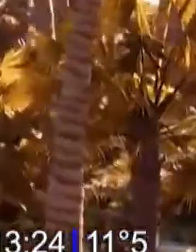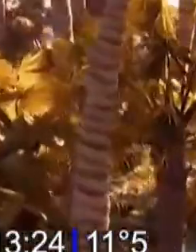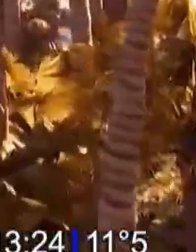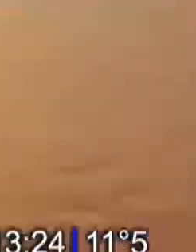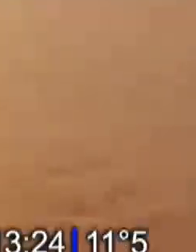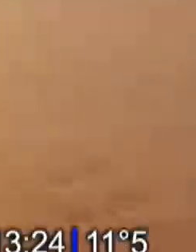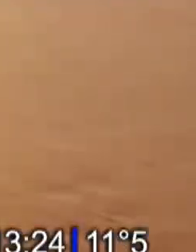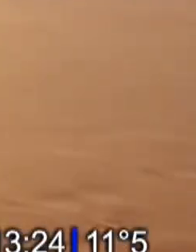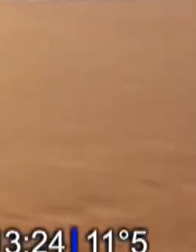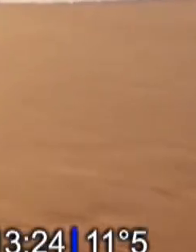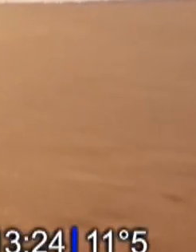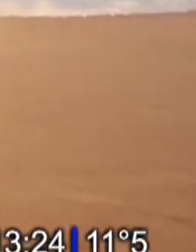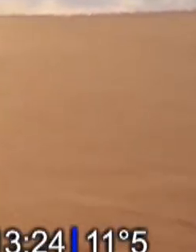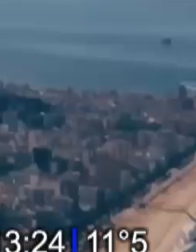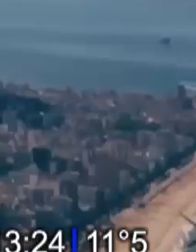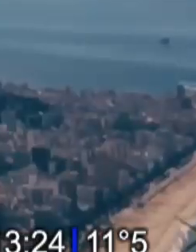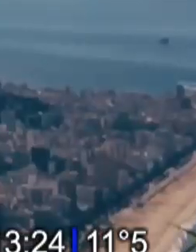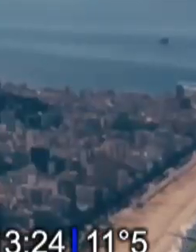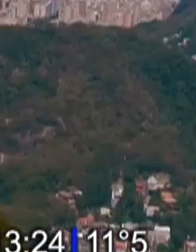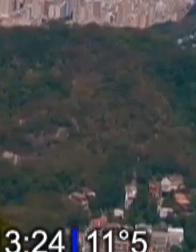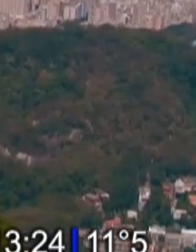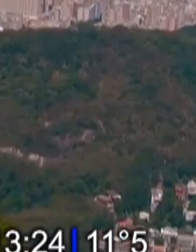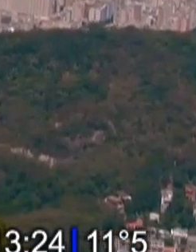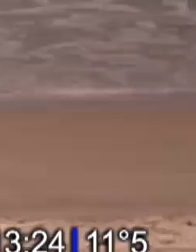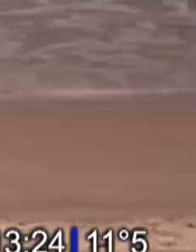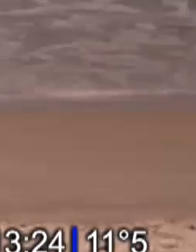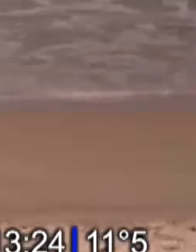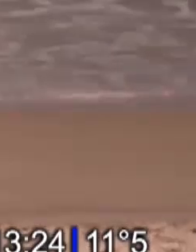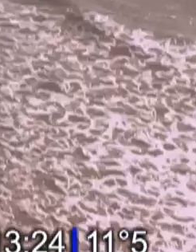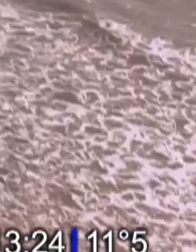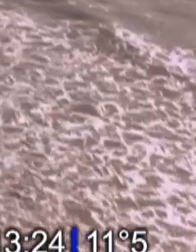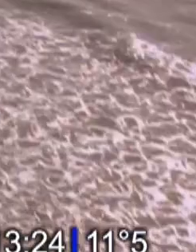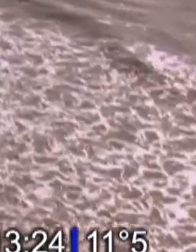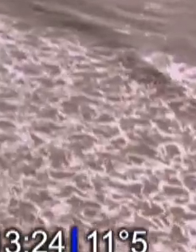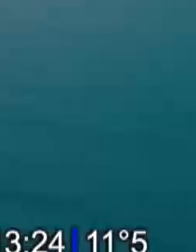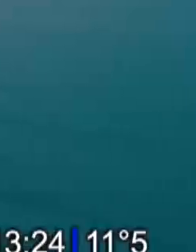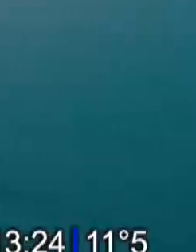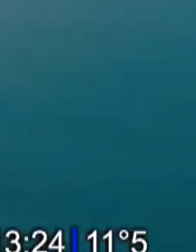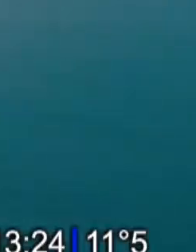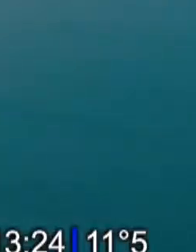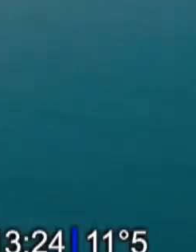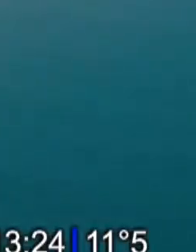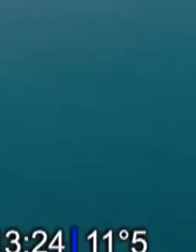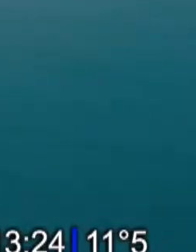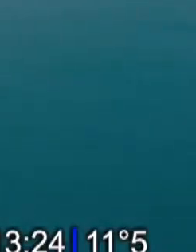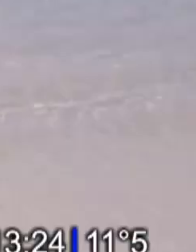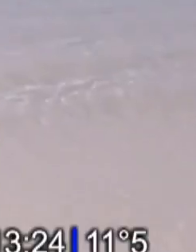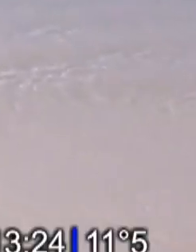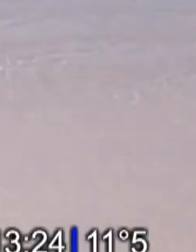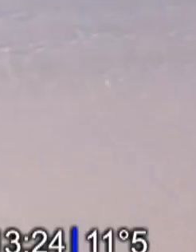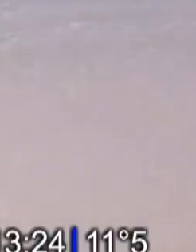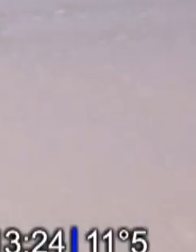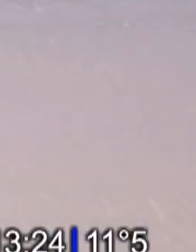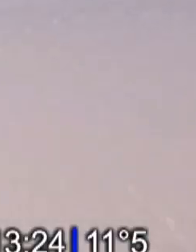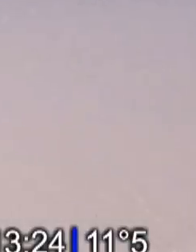el magnífico Caribe, a las hermosas playas de Brasil o a nuestra extensa costa argentina. Subite a un crucero y descubrí las